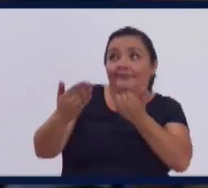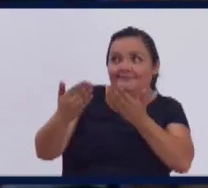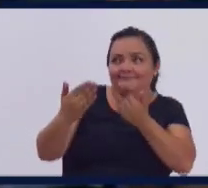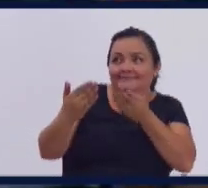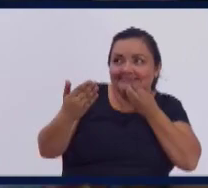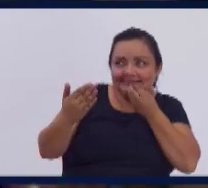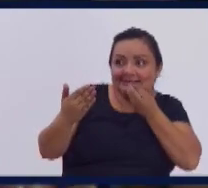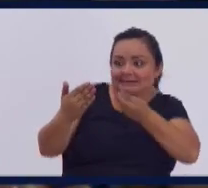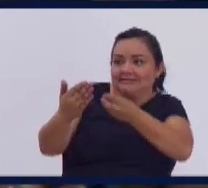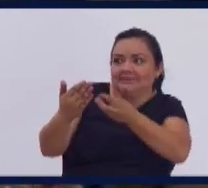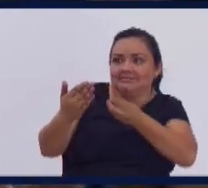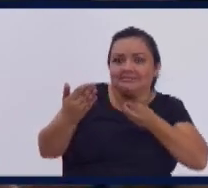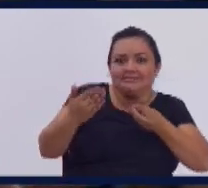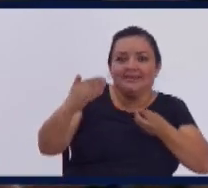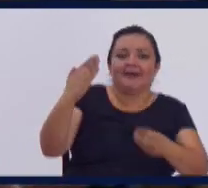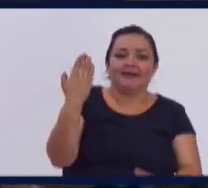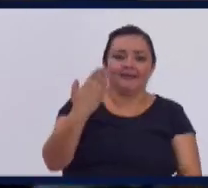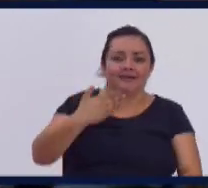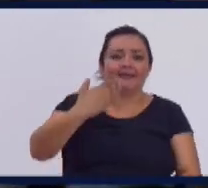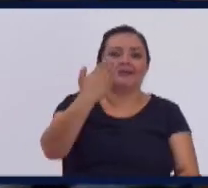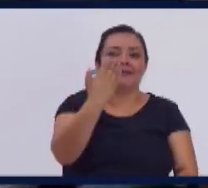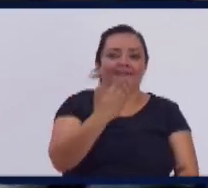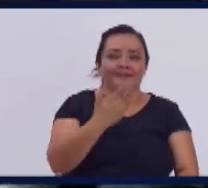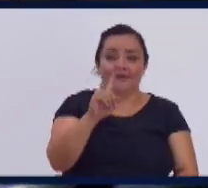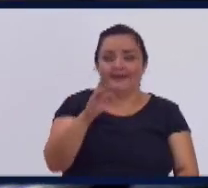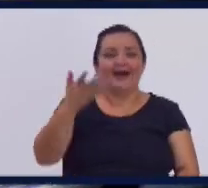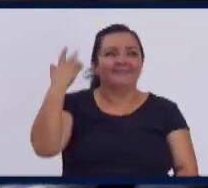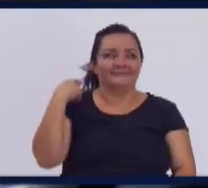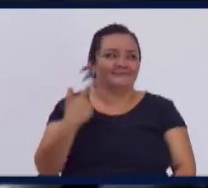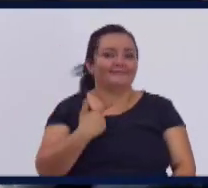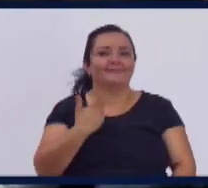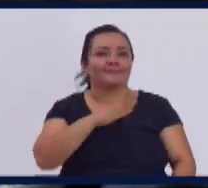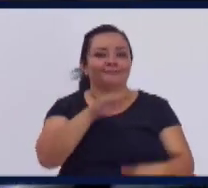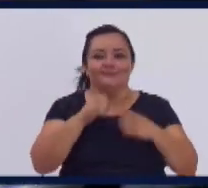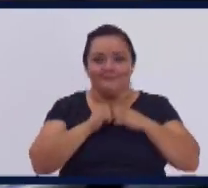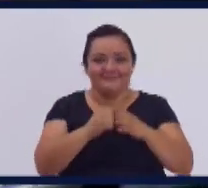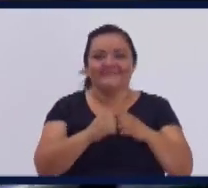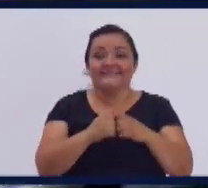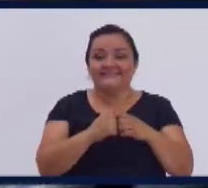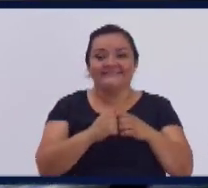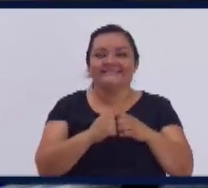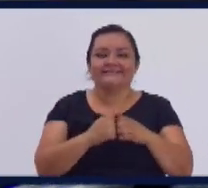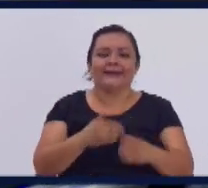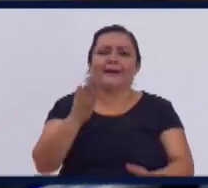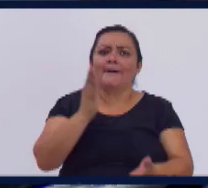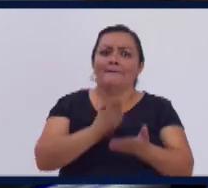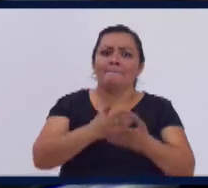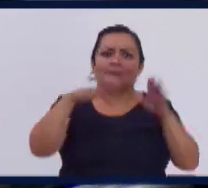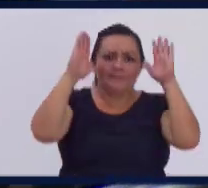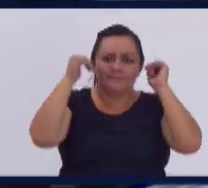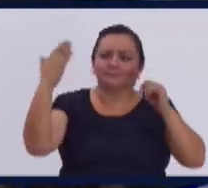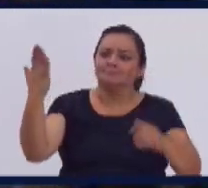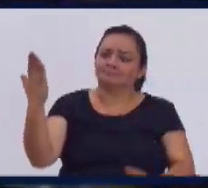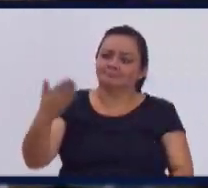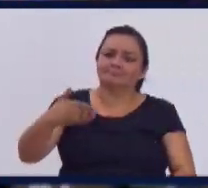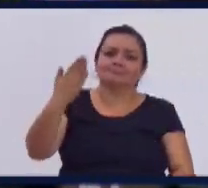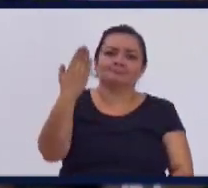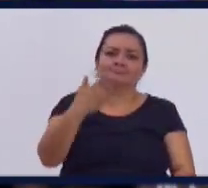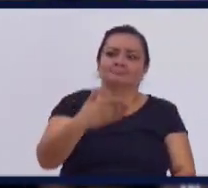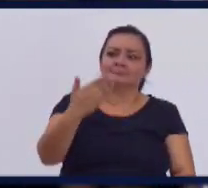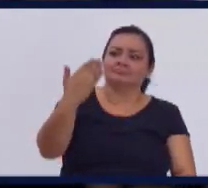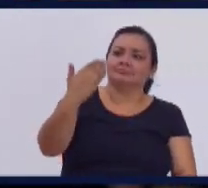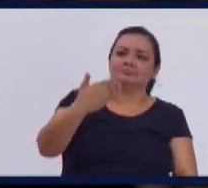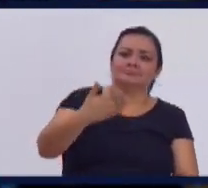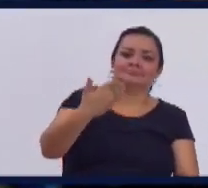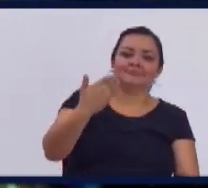del camino. Y contra los primos dijimos, vamos a hacerlo, hagámoslo, y vimos que el burro respondía, nosotros lo seguimos